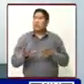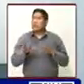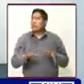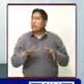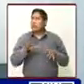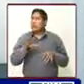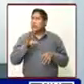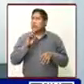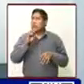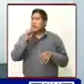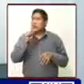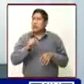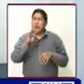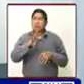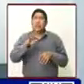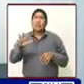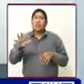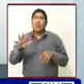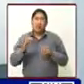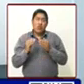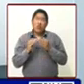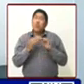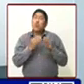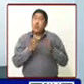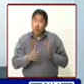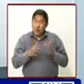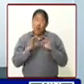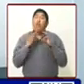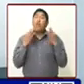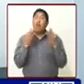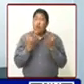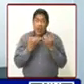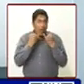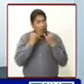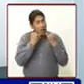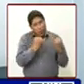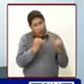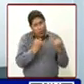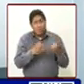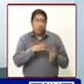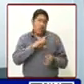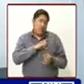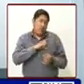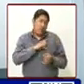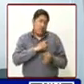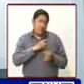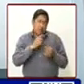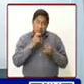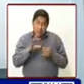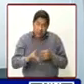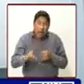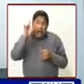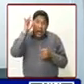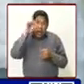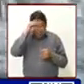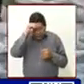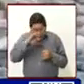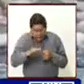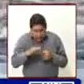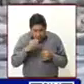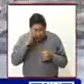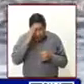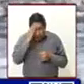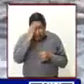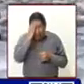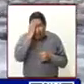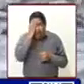Aproximadamente a horas 7:45, comunarios, familiares, informan a la policía sobre el hallazgo de este menor de edad